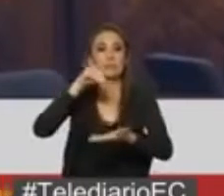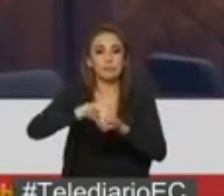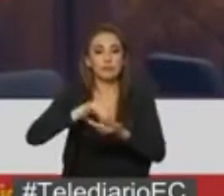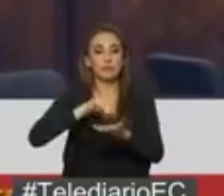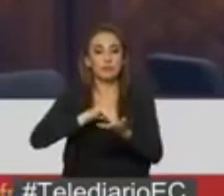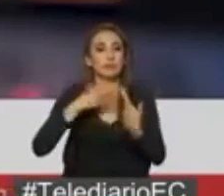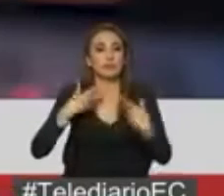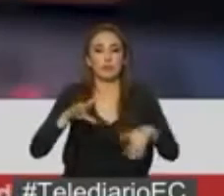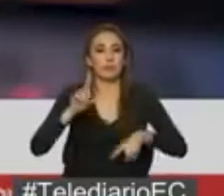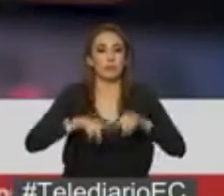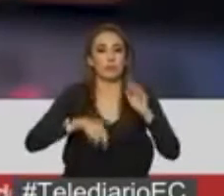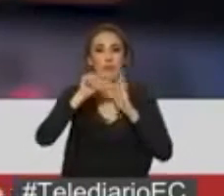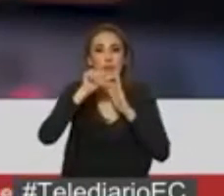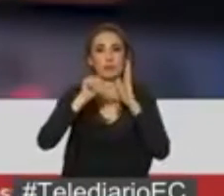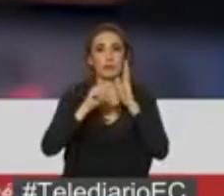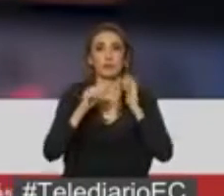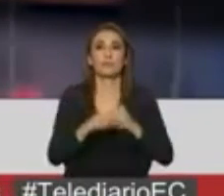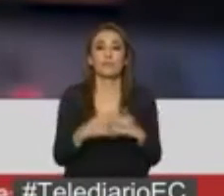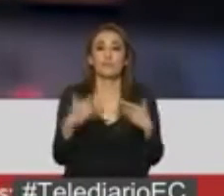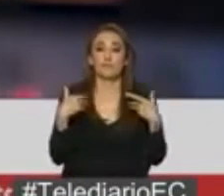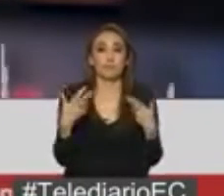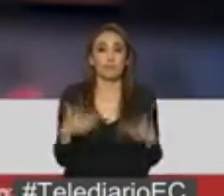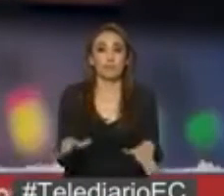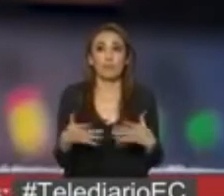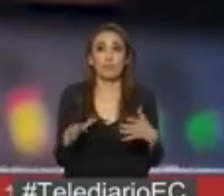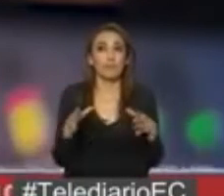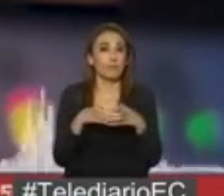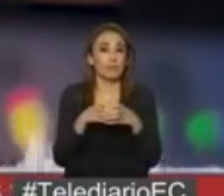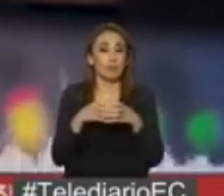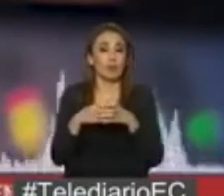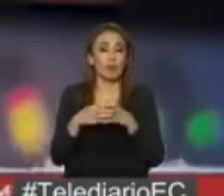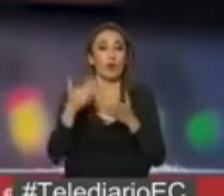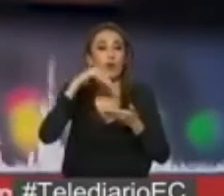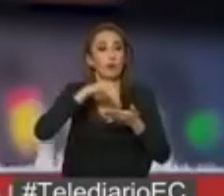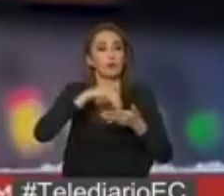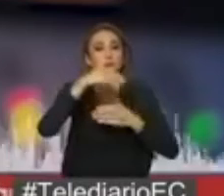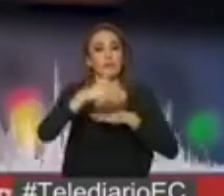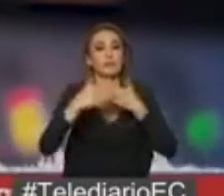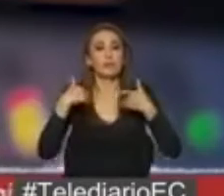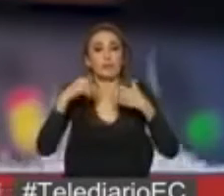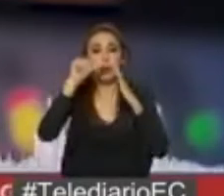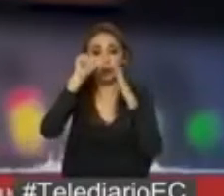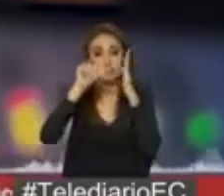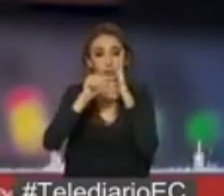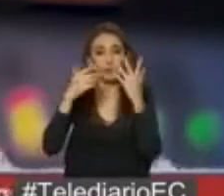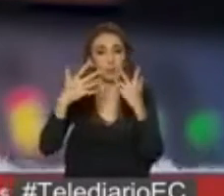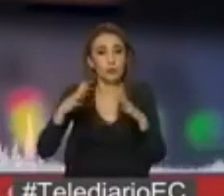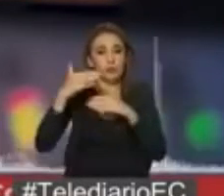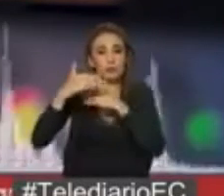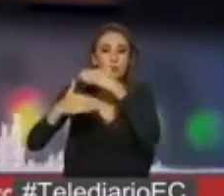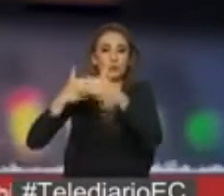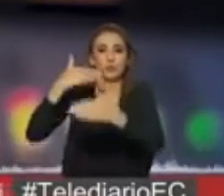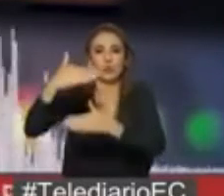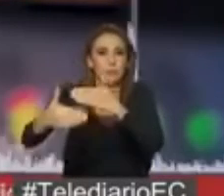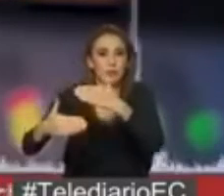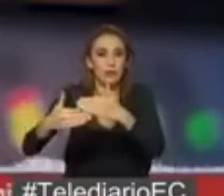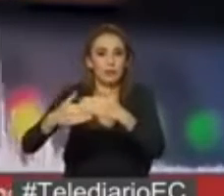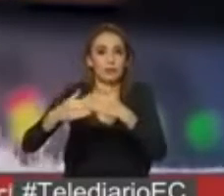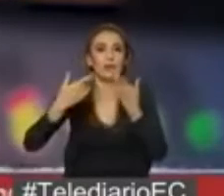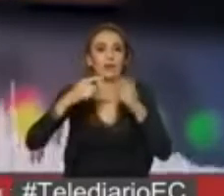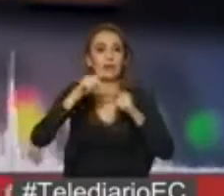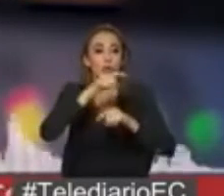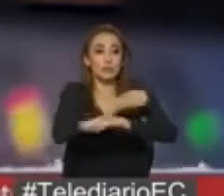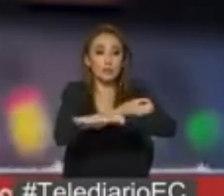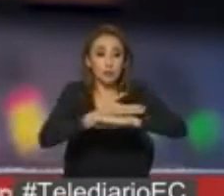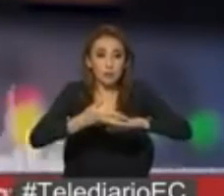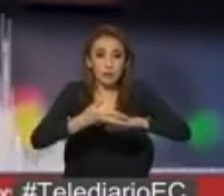de la Constitución. No existe en ningún lado de la Constitución un procedimiento que establezca de que una terna puede ser devuelta, y más